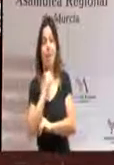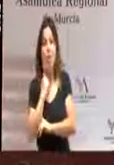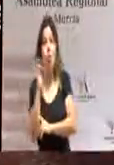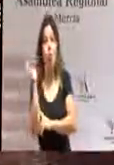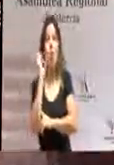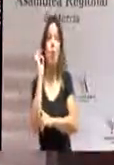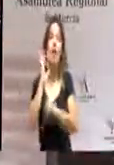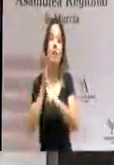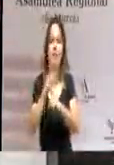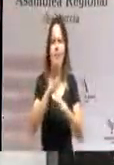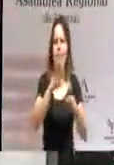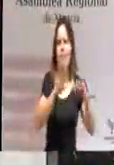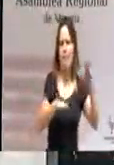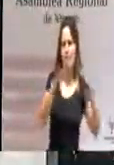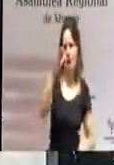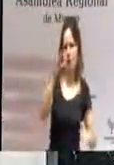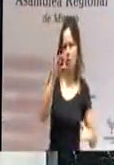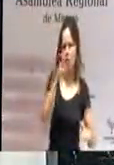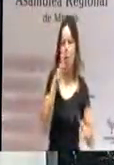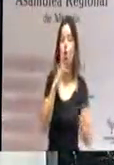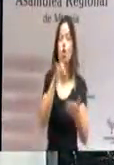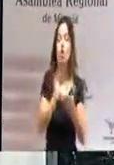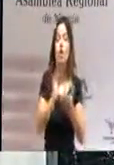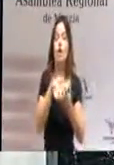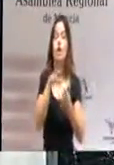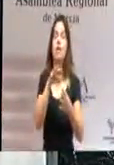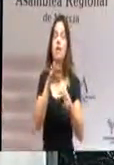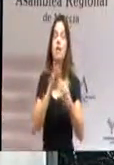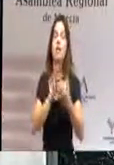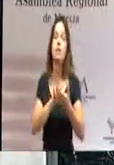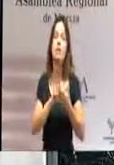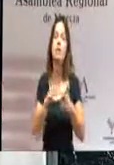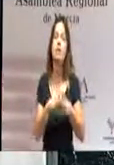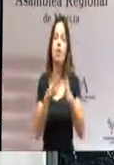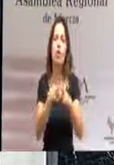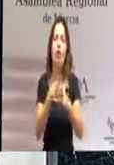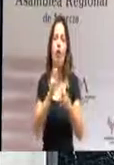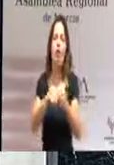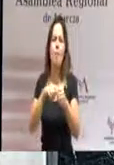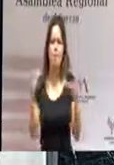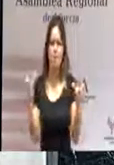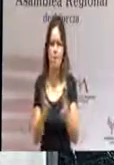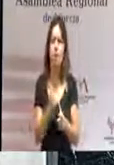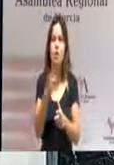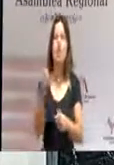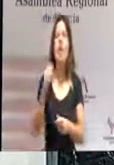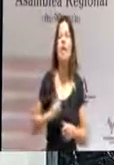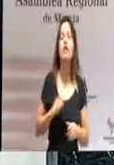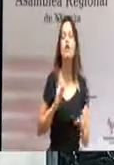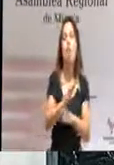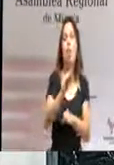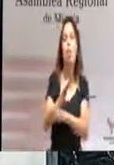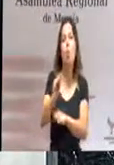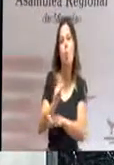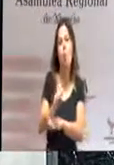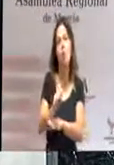León, mientras la afiliación a la Seguridad Social sigue cayendo y los ingresos a la Seguridad Social